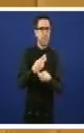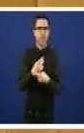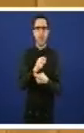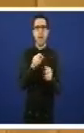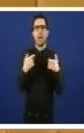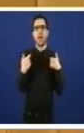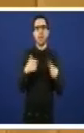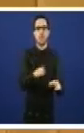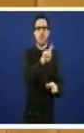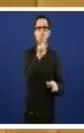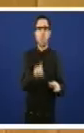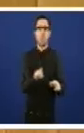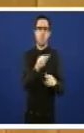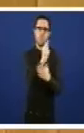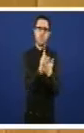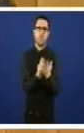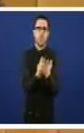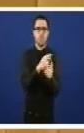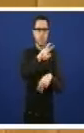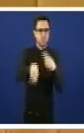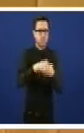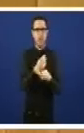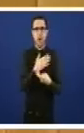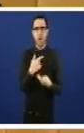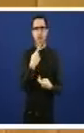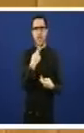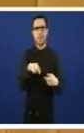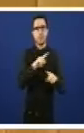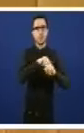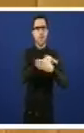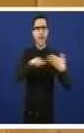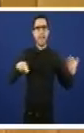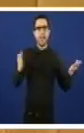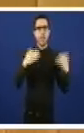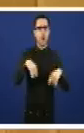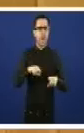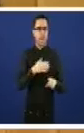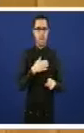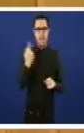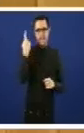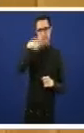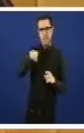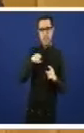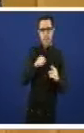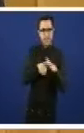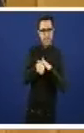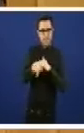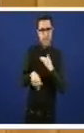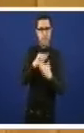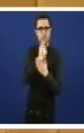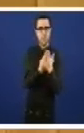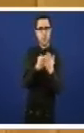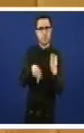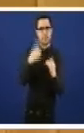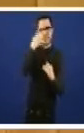1 dos orzamentos. Por o tanto, a Xunta non tiña previsto cumplir os orzamentos cando os tramitamos nesta Cámara.